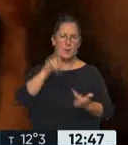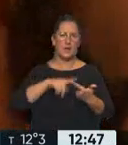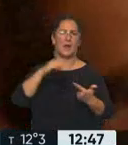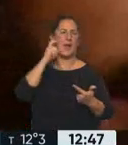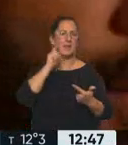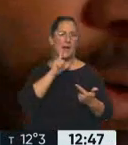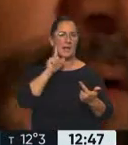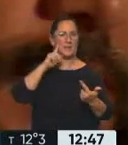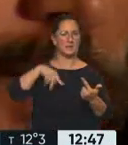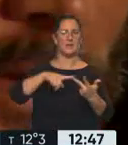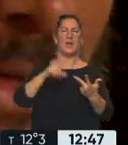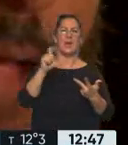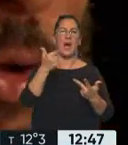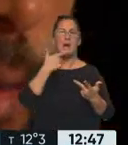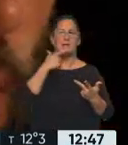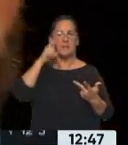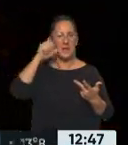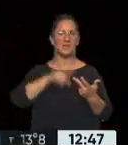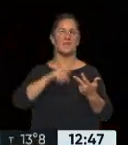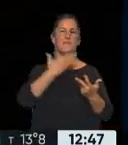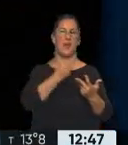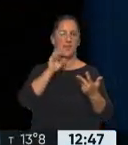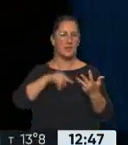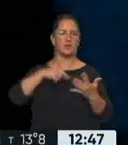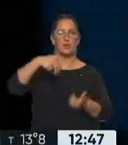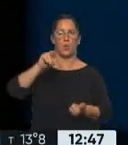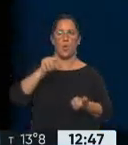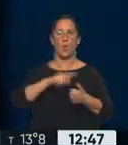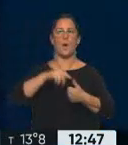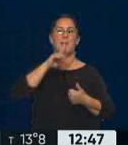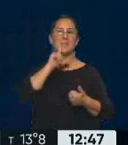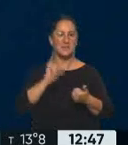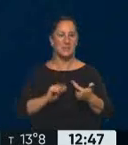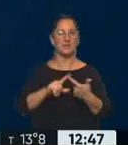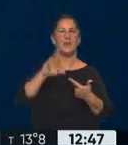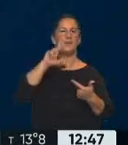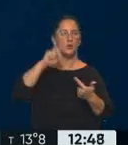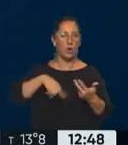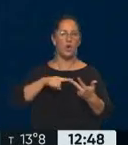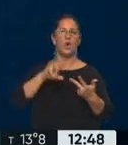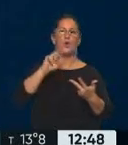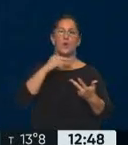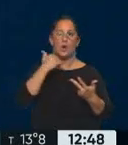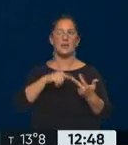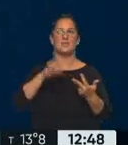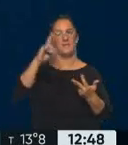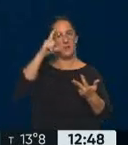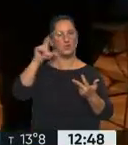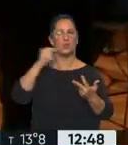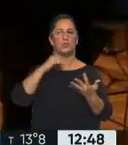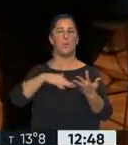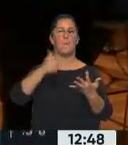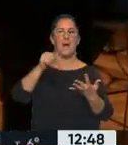Romina Gaitani, recién lo veías a Luciano Cáceres, Telma Fardín, Laura Novoa, Mariano Martínez, Andrea Rincón, Benjamín Rojas, Carlos Belloso,